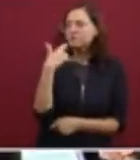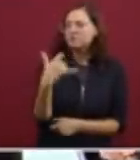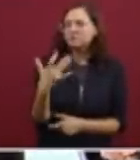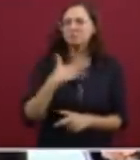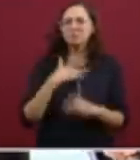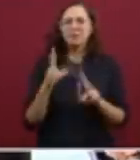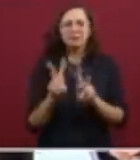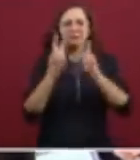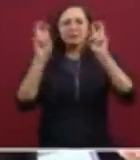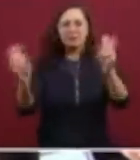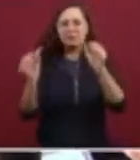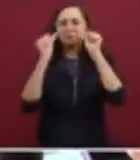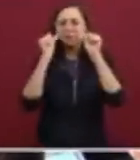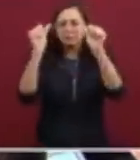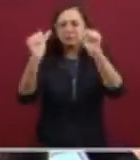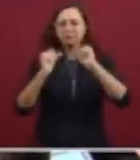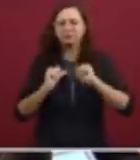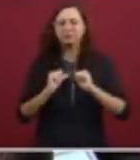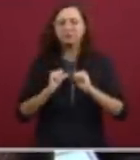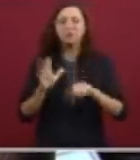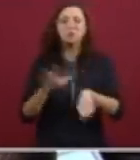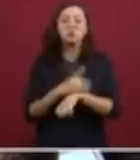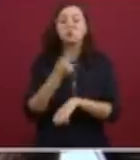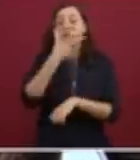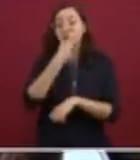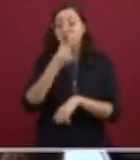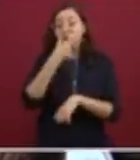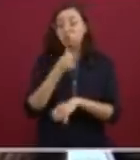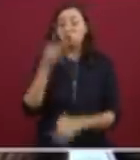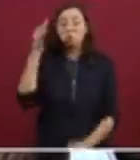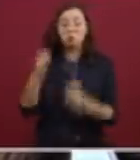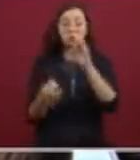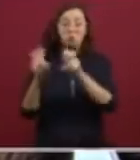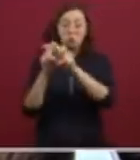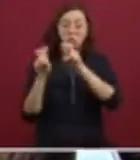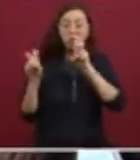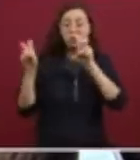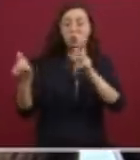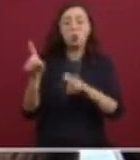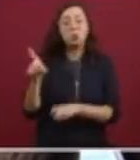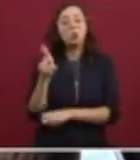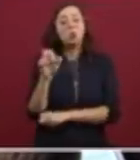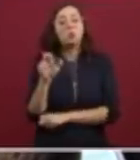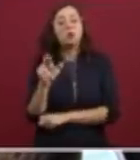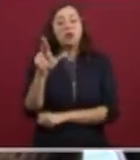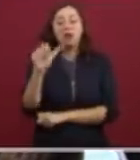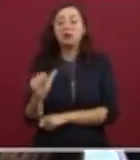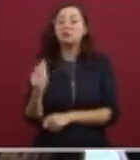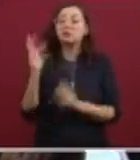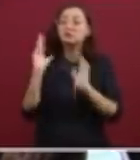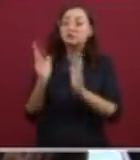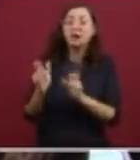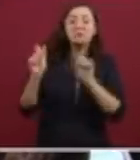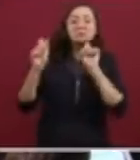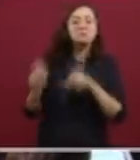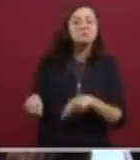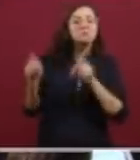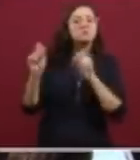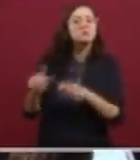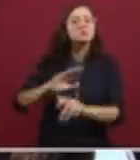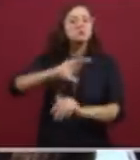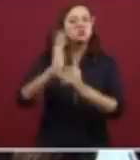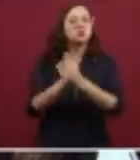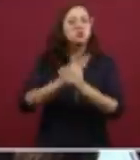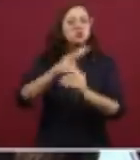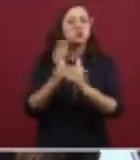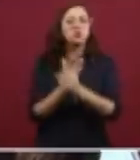tema, debido a que el magistrado, Huber Olea Contró, lleva 18 casos de la cooperativa. Eso